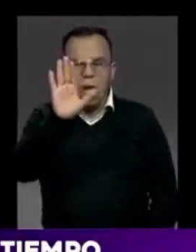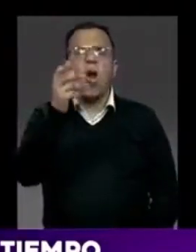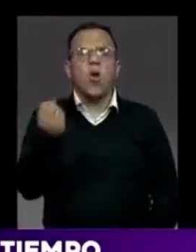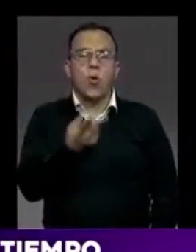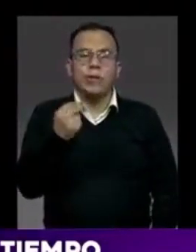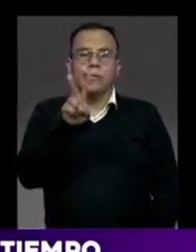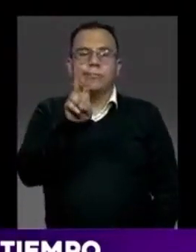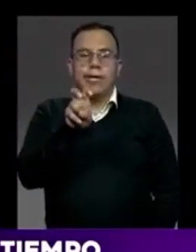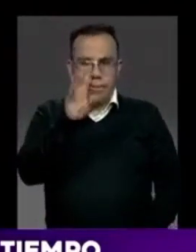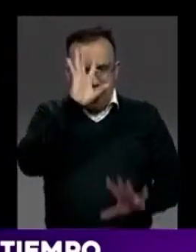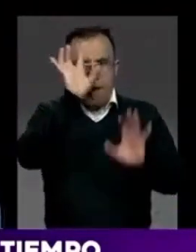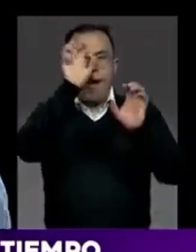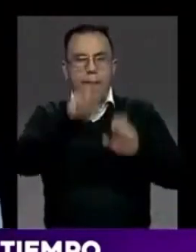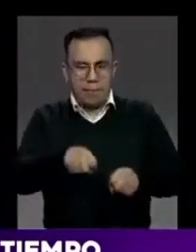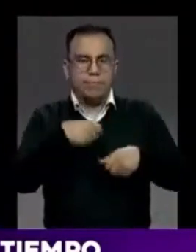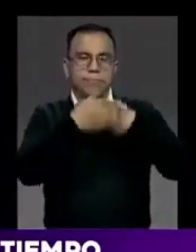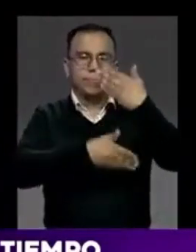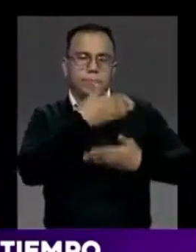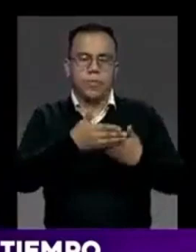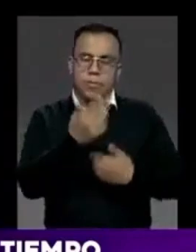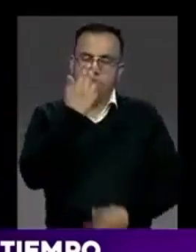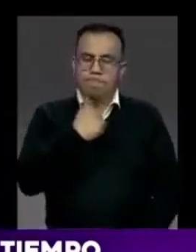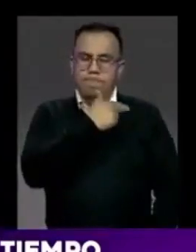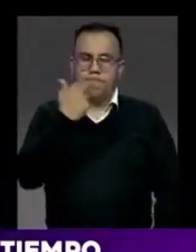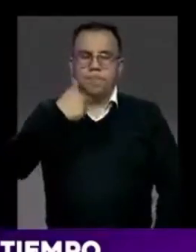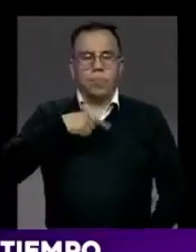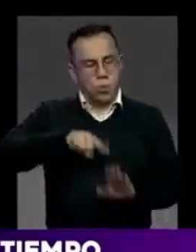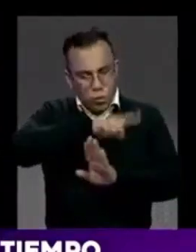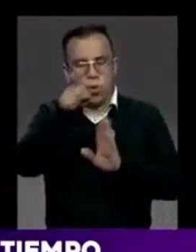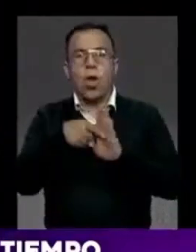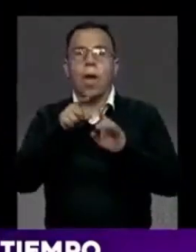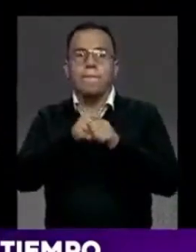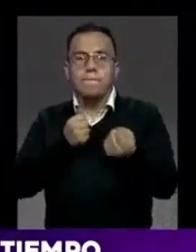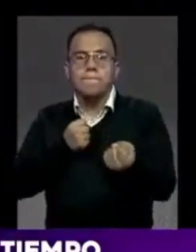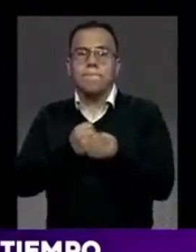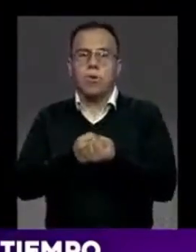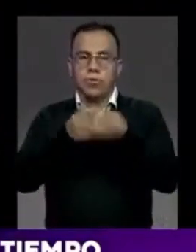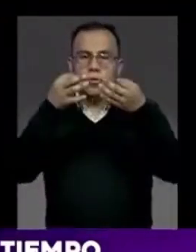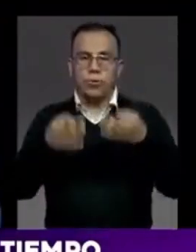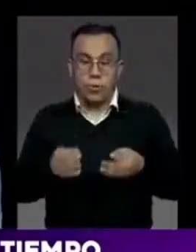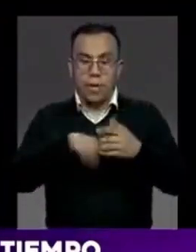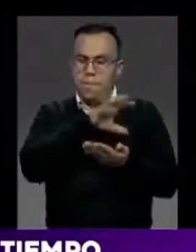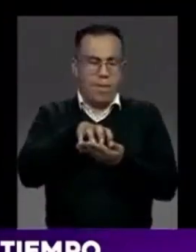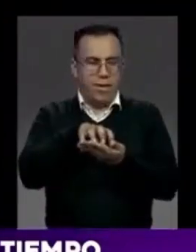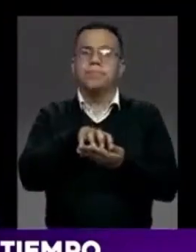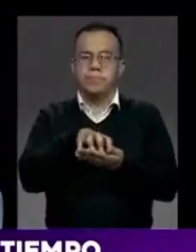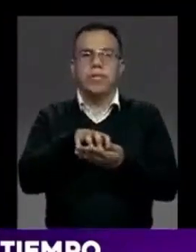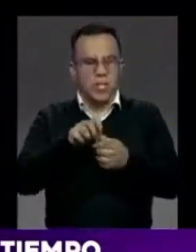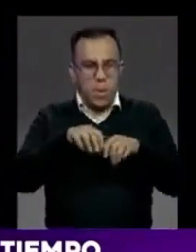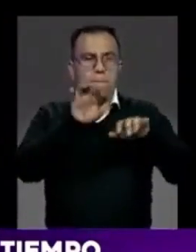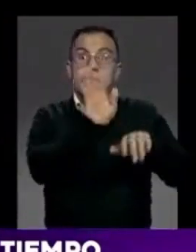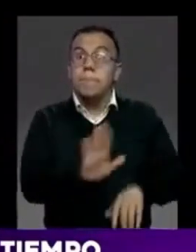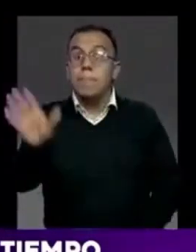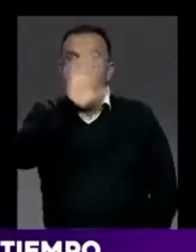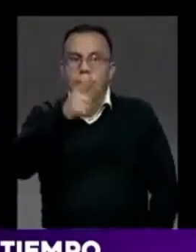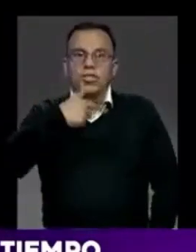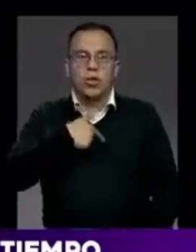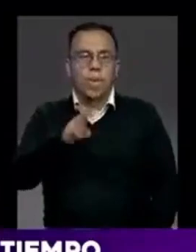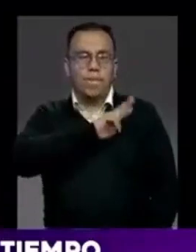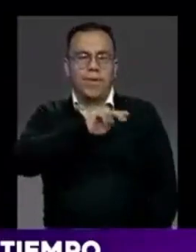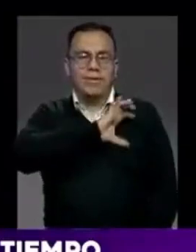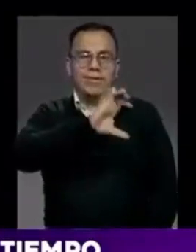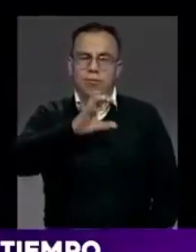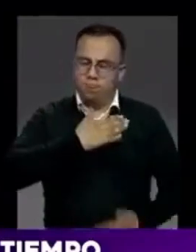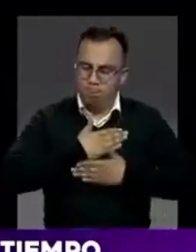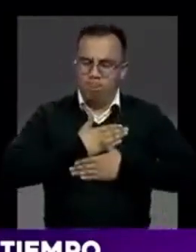7 serán capacidad exportadora mi compromiso es todo el apoyo a esa descentralización soy hombre de región soy hombre es valle del cauca y